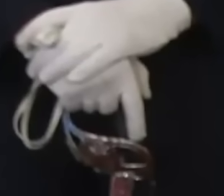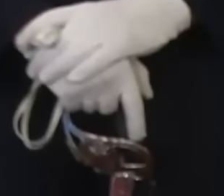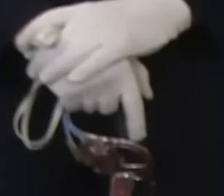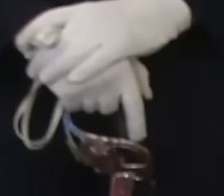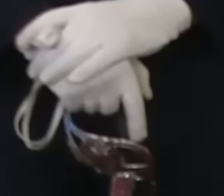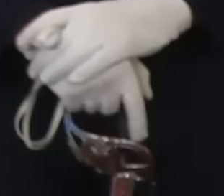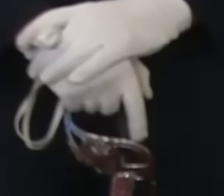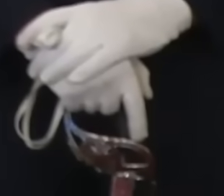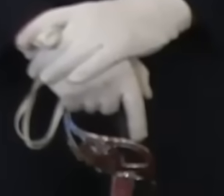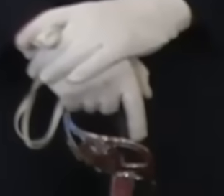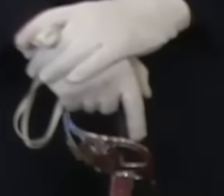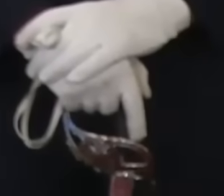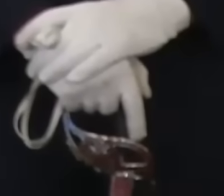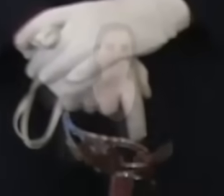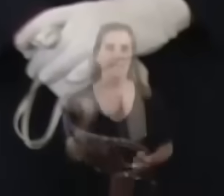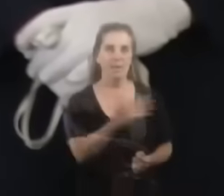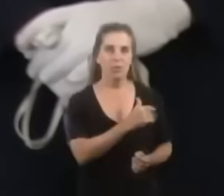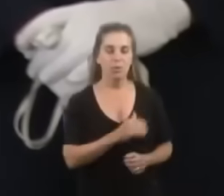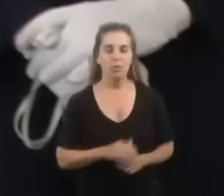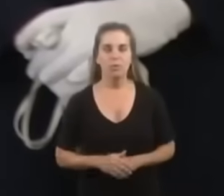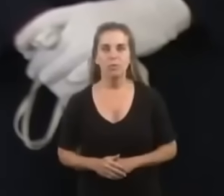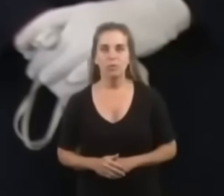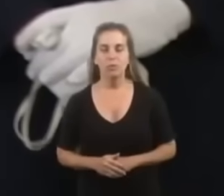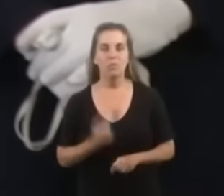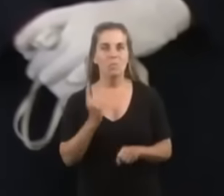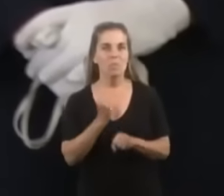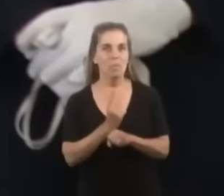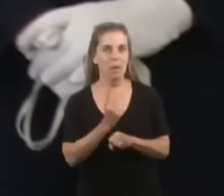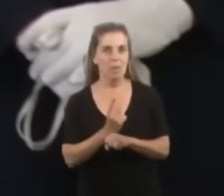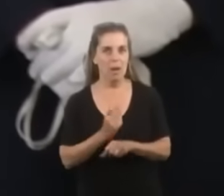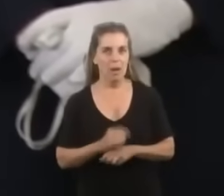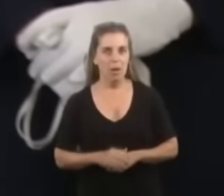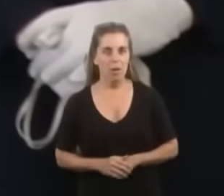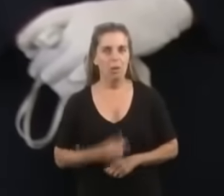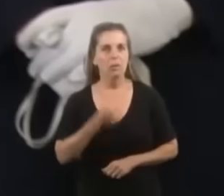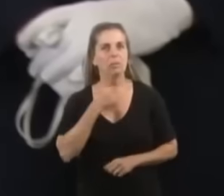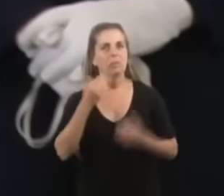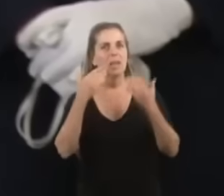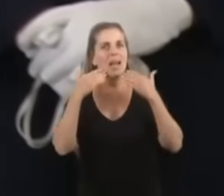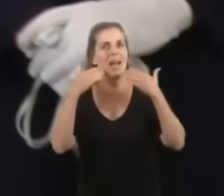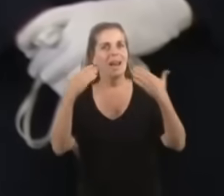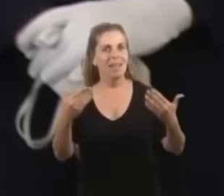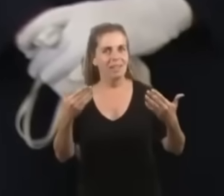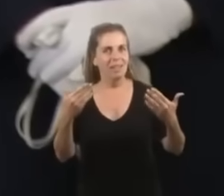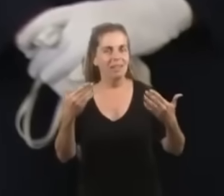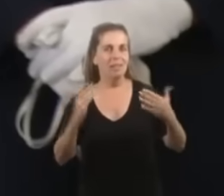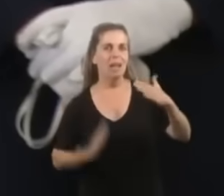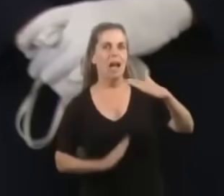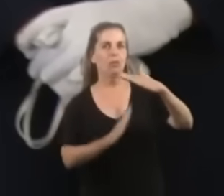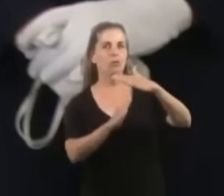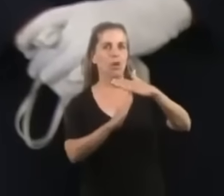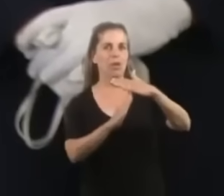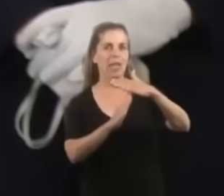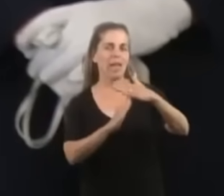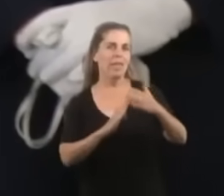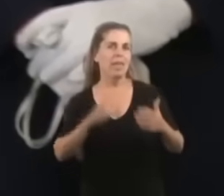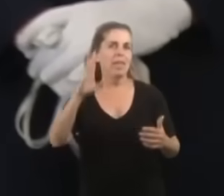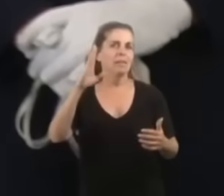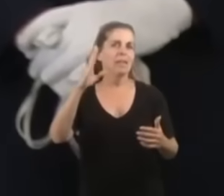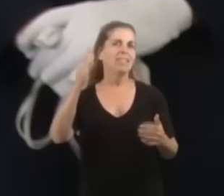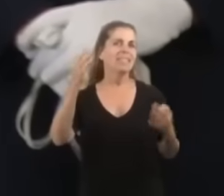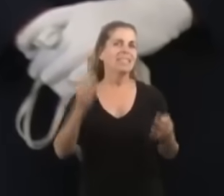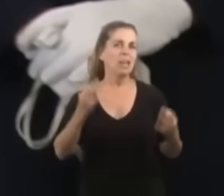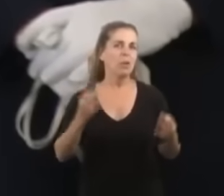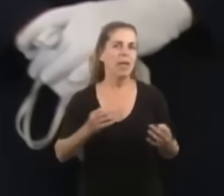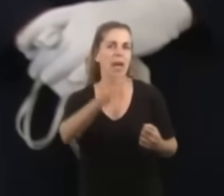Buenas tardes a todos en primer lugar Quiero agradecer a las autoridades de las fuerzas federales por invitarme